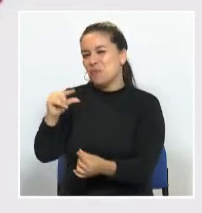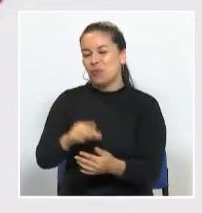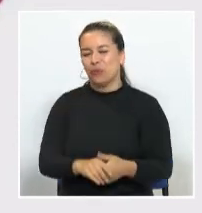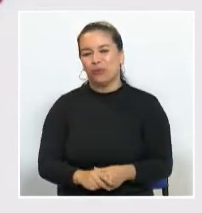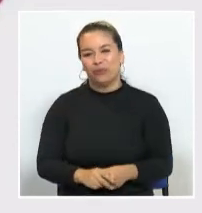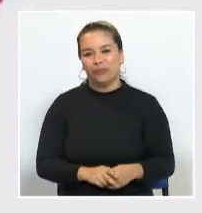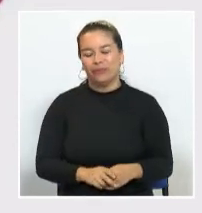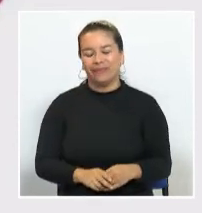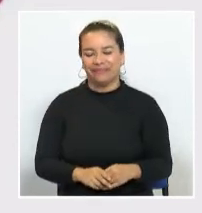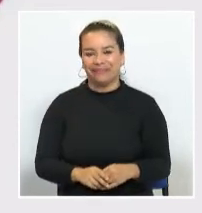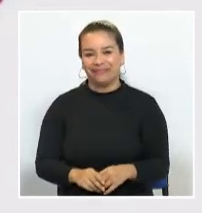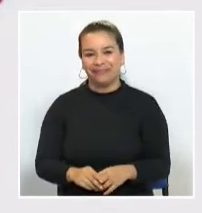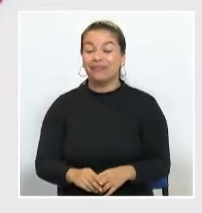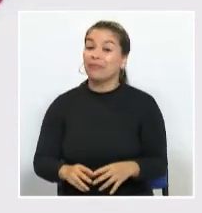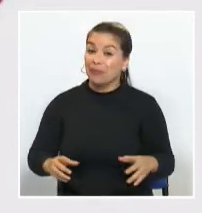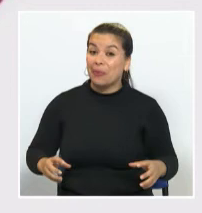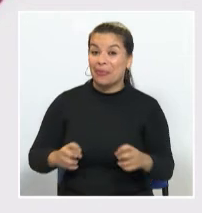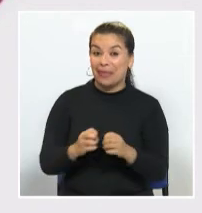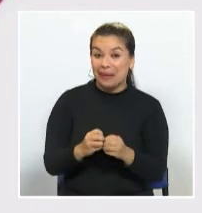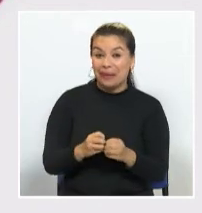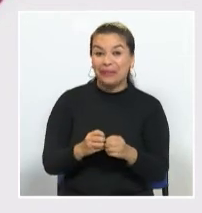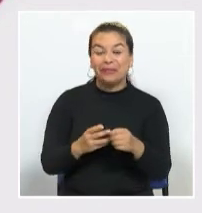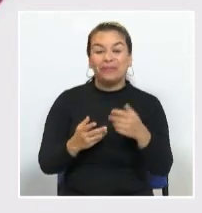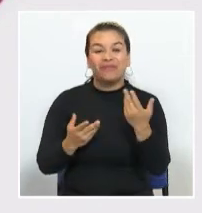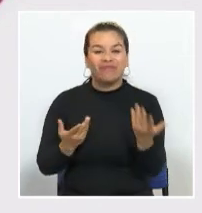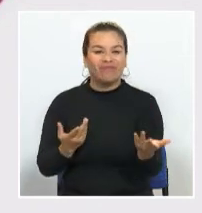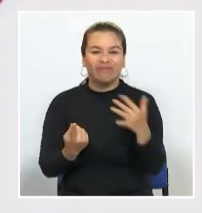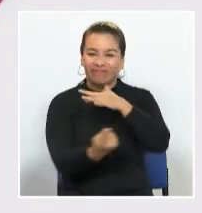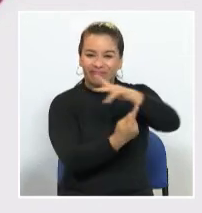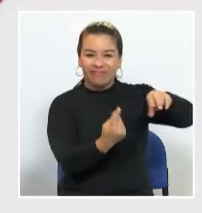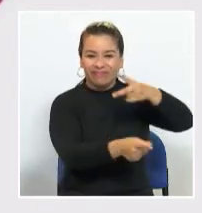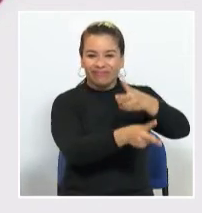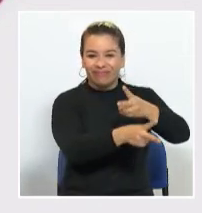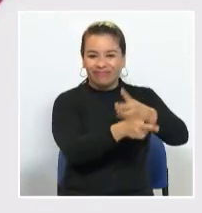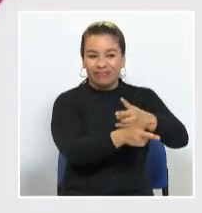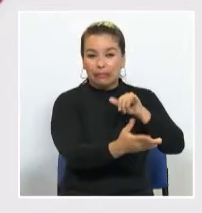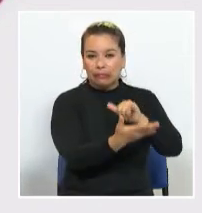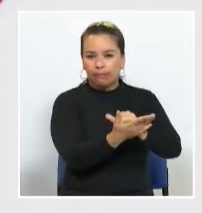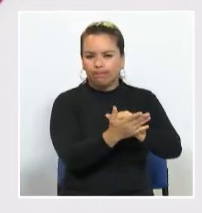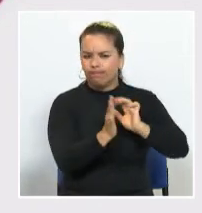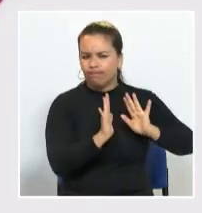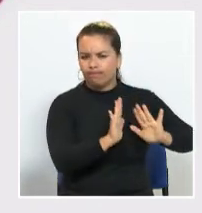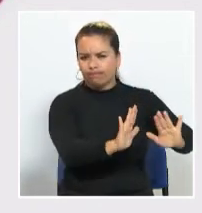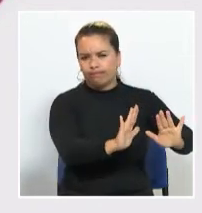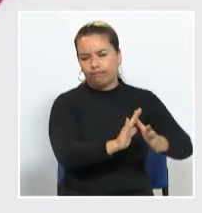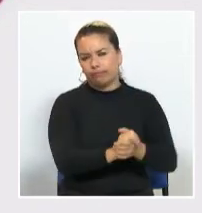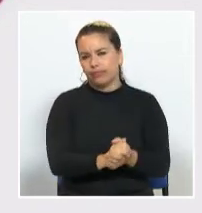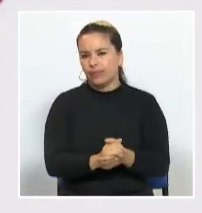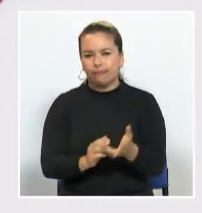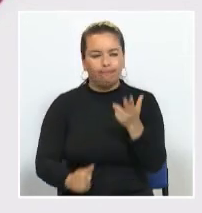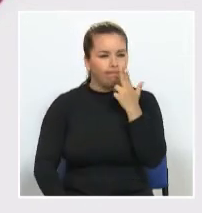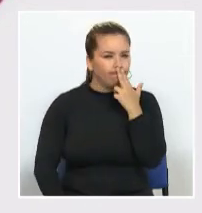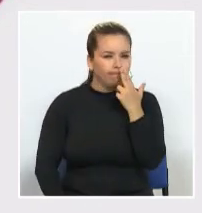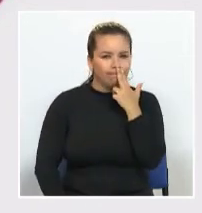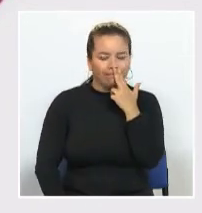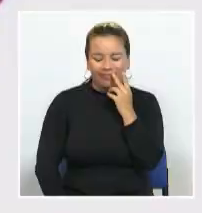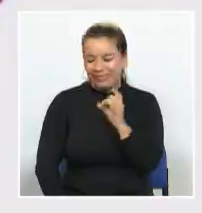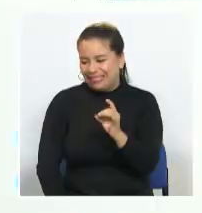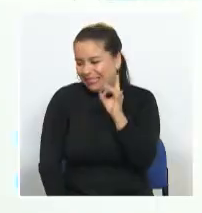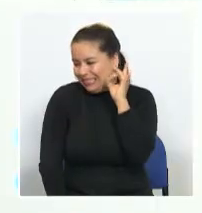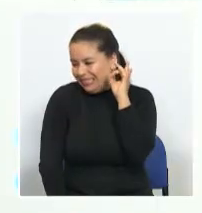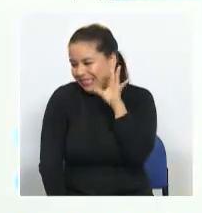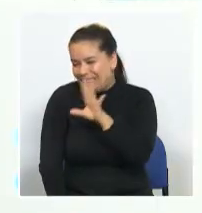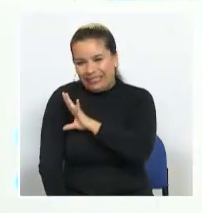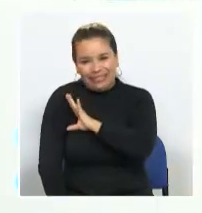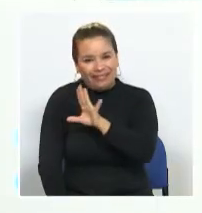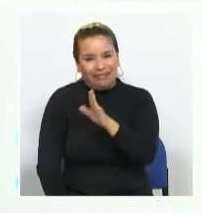otras, lo que denominamos factores de riesgo, básicamente el hábito del tabaquismo, que es lo que tal vez